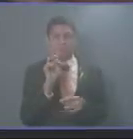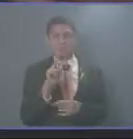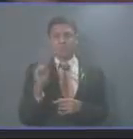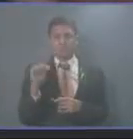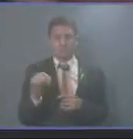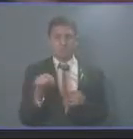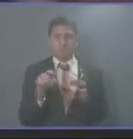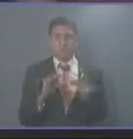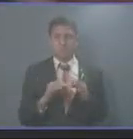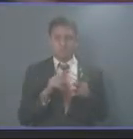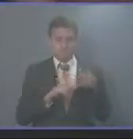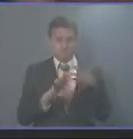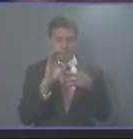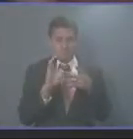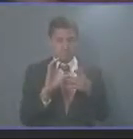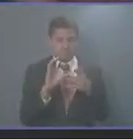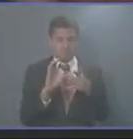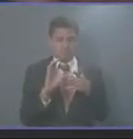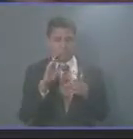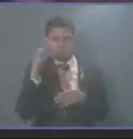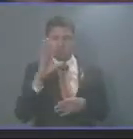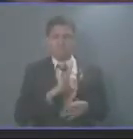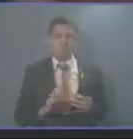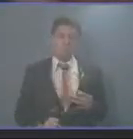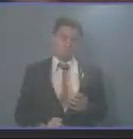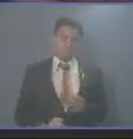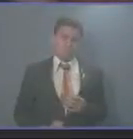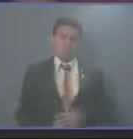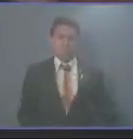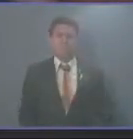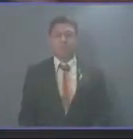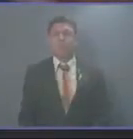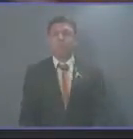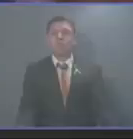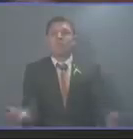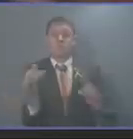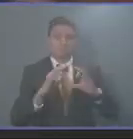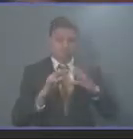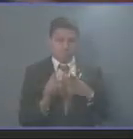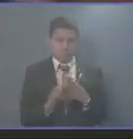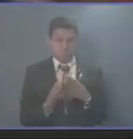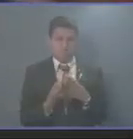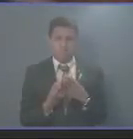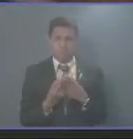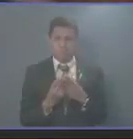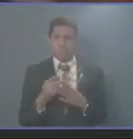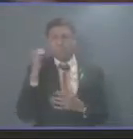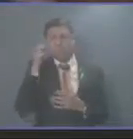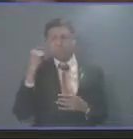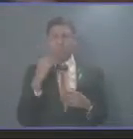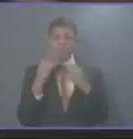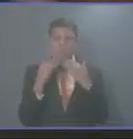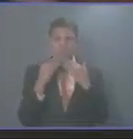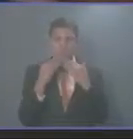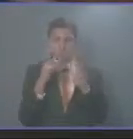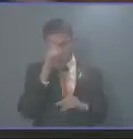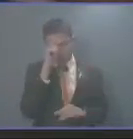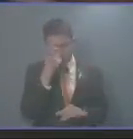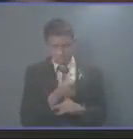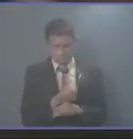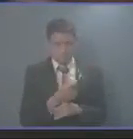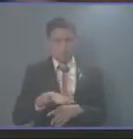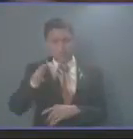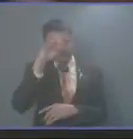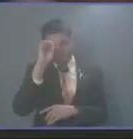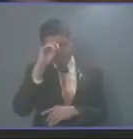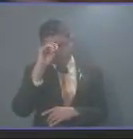22 de la Constitución de la República, la comisión que suscribe considera procedente reconocer la